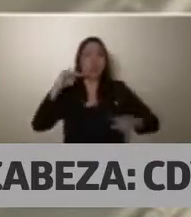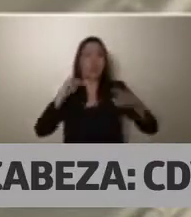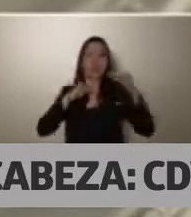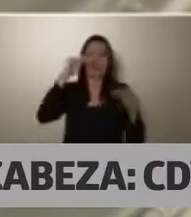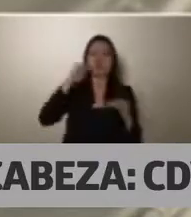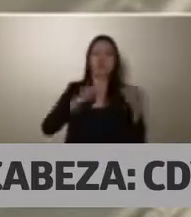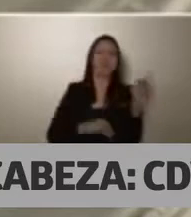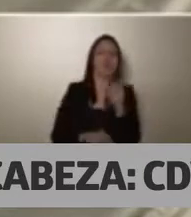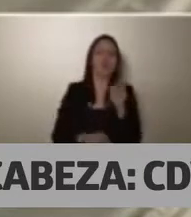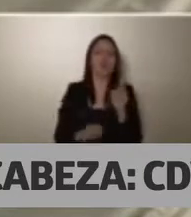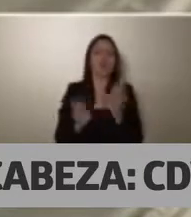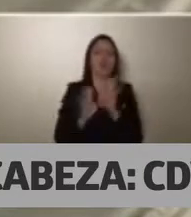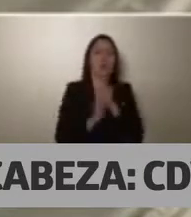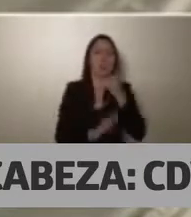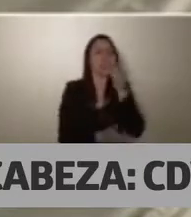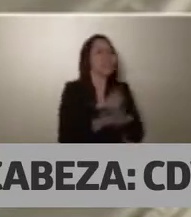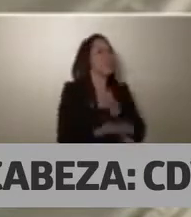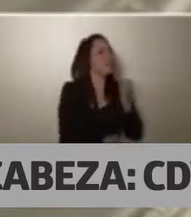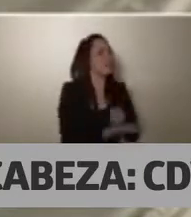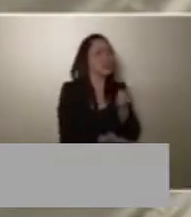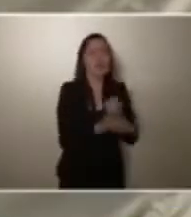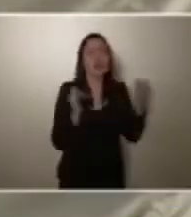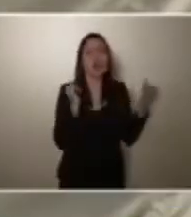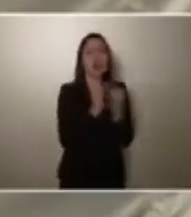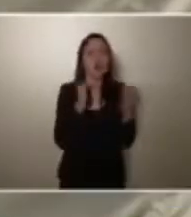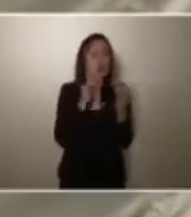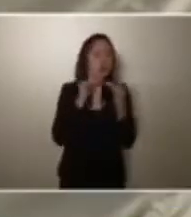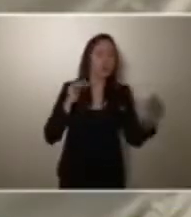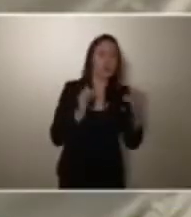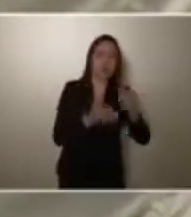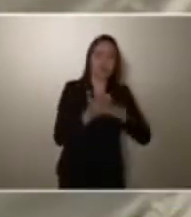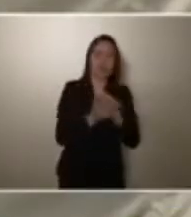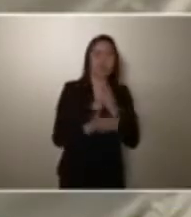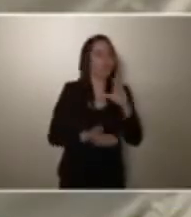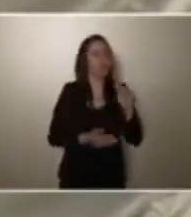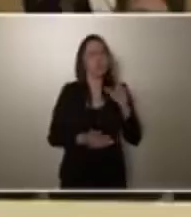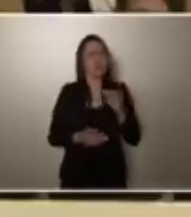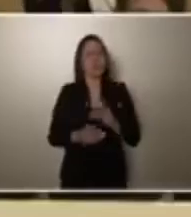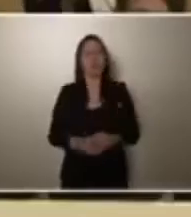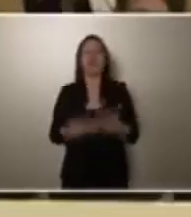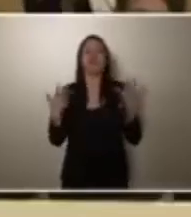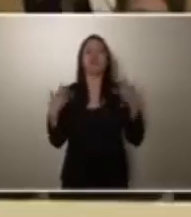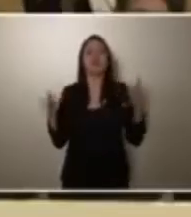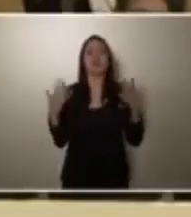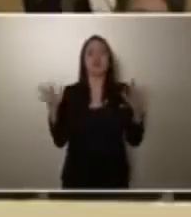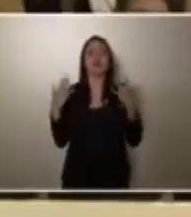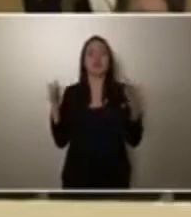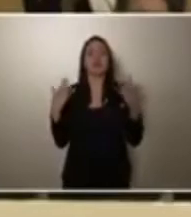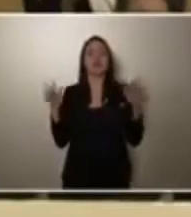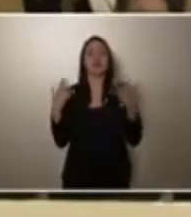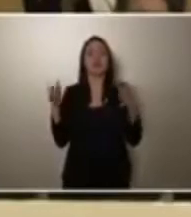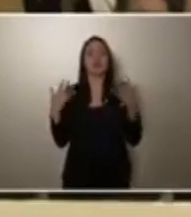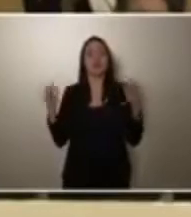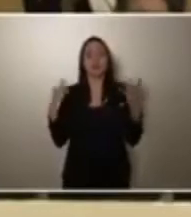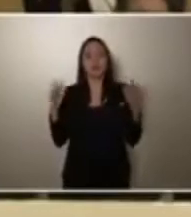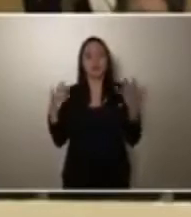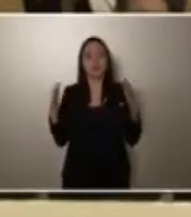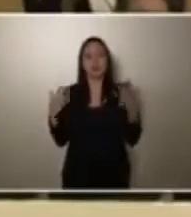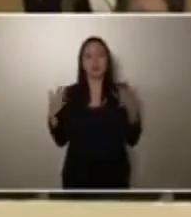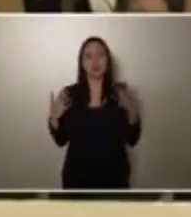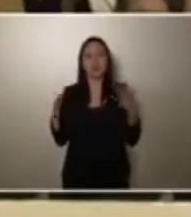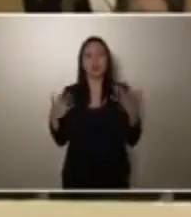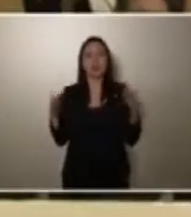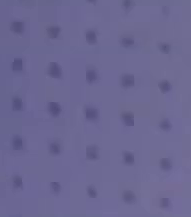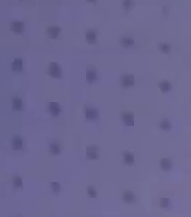razón, pretende imponer su voluntad en nuestra tierra. El gobernador señaló en su informe que el Tamaulipas de hoy no es el mismo que el de